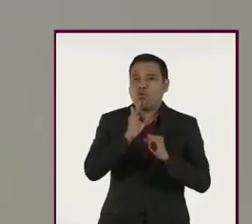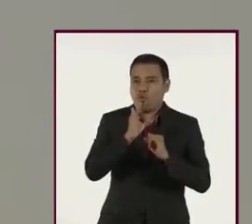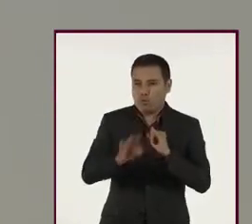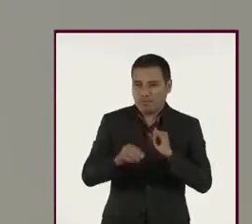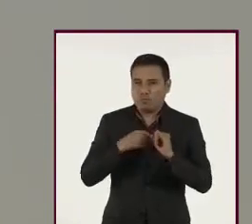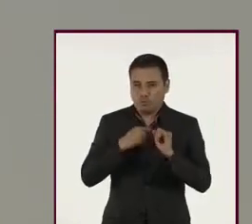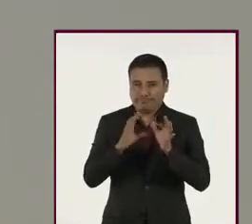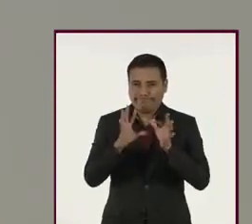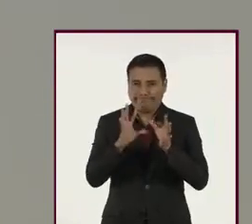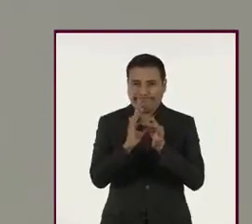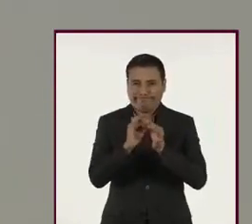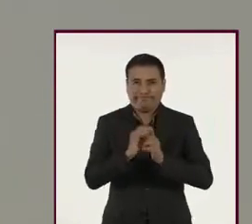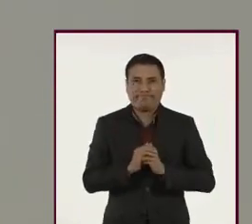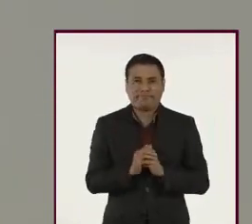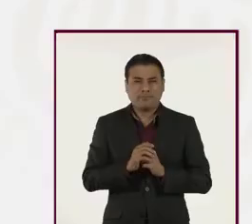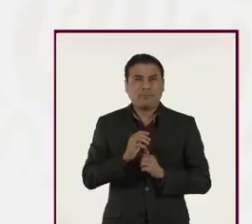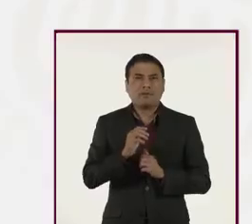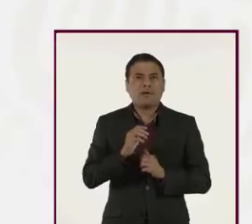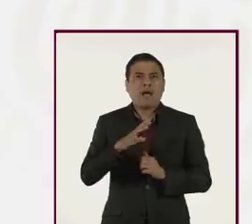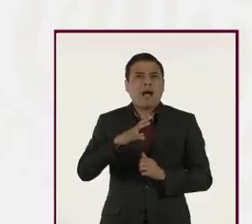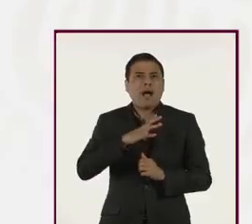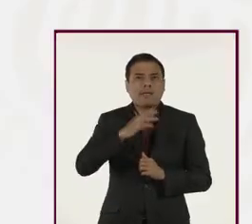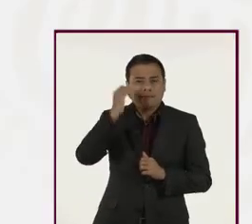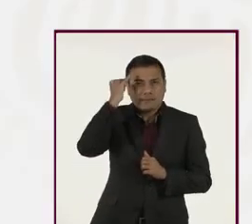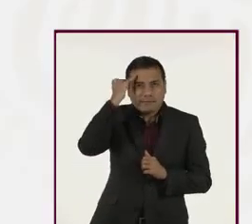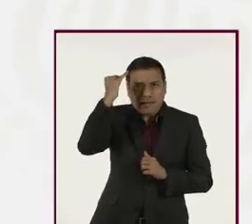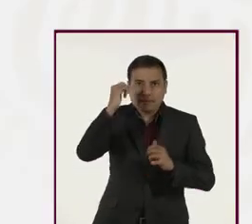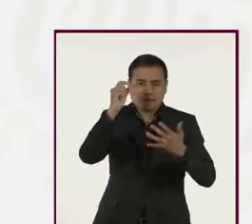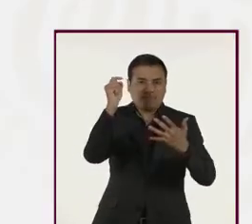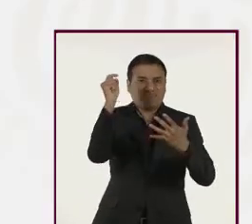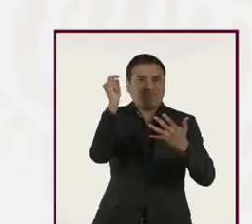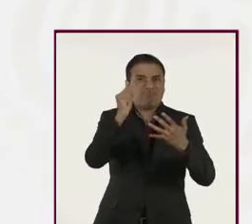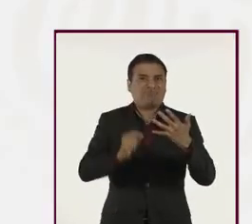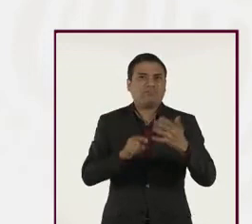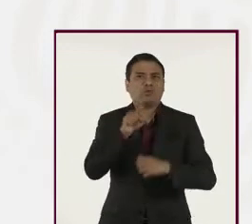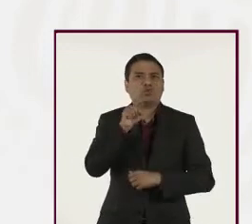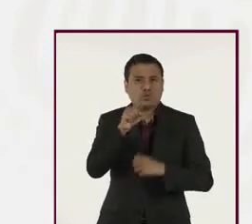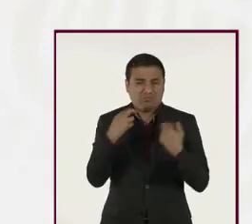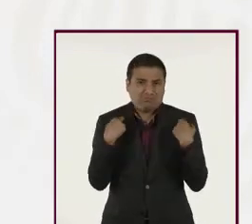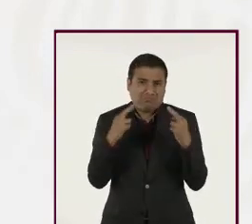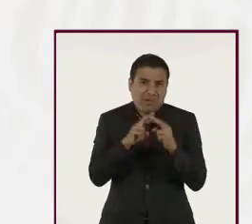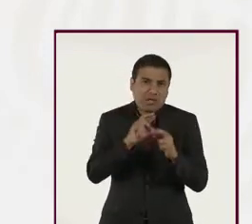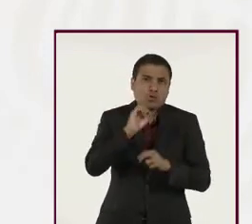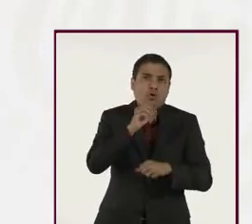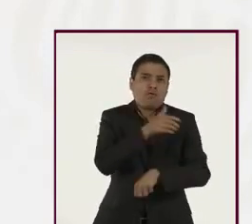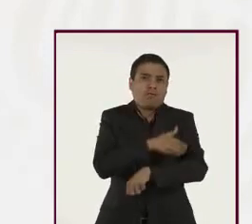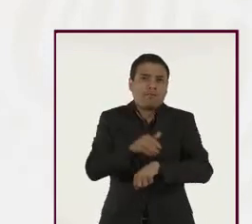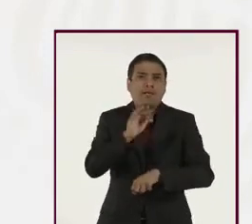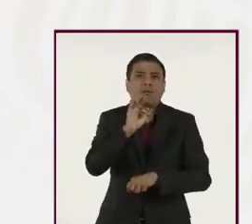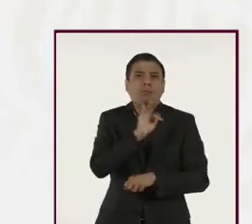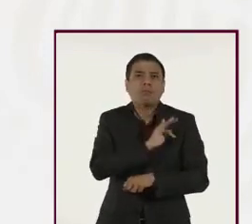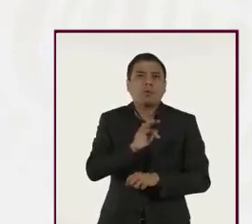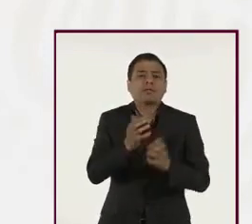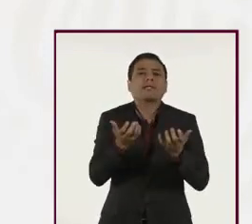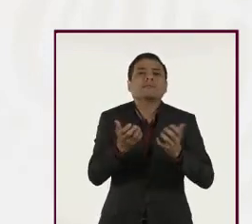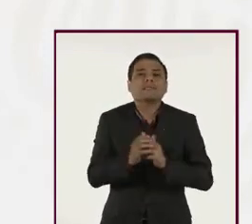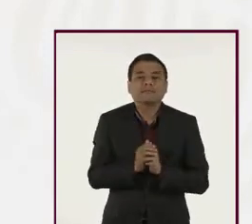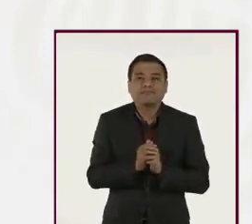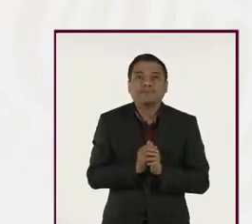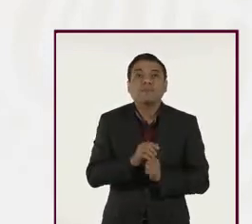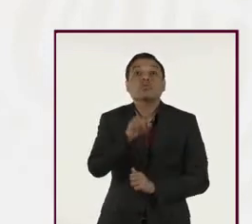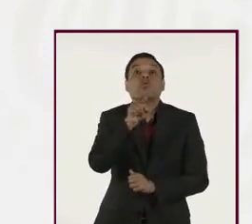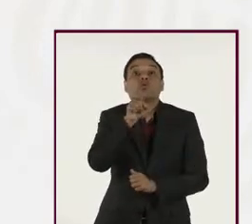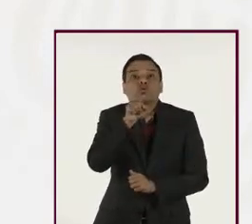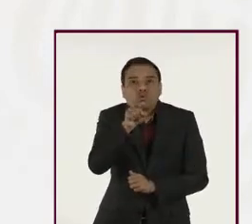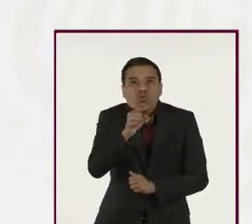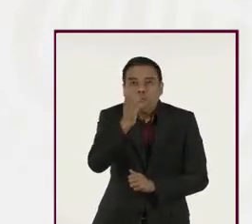estas estrategias que podemos abordar todos desde el salón de clases o desde nuestra casa? Lo primero es conocer que puede